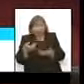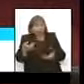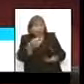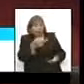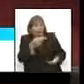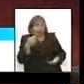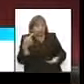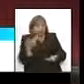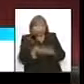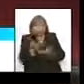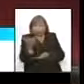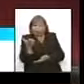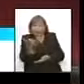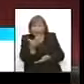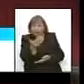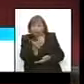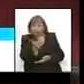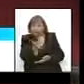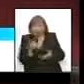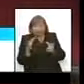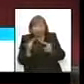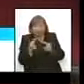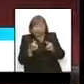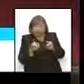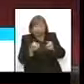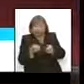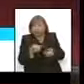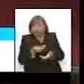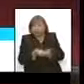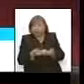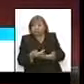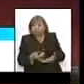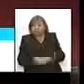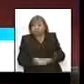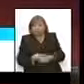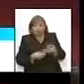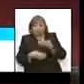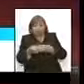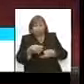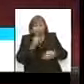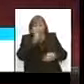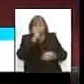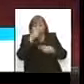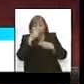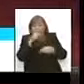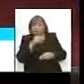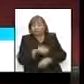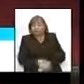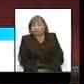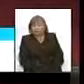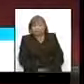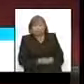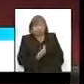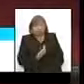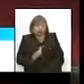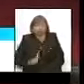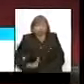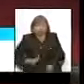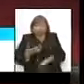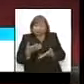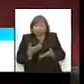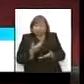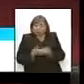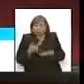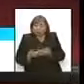o que le pida propina, o la presionan, o le hacen una contracampaña en los medios. O a los gobernantes que quieren afectarlos, le